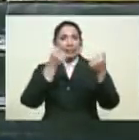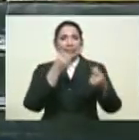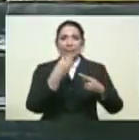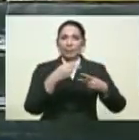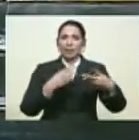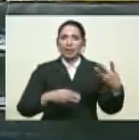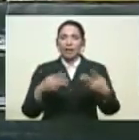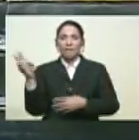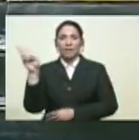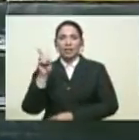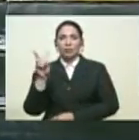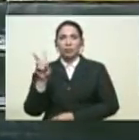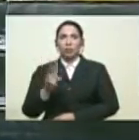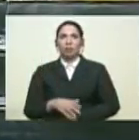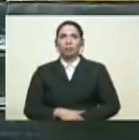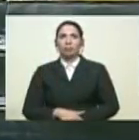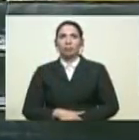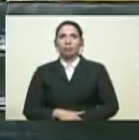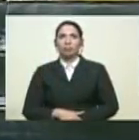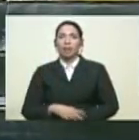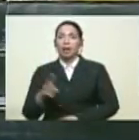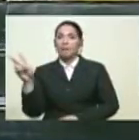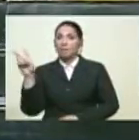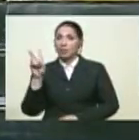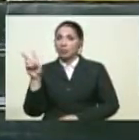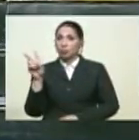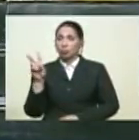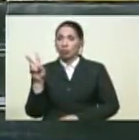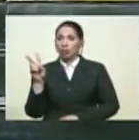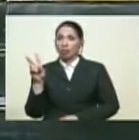Venezuela. Venezuela es poseedora